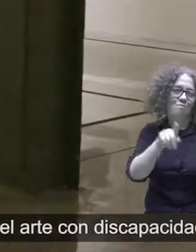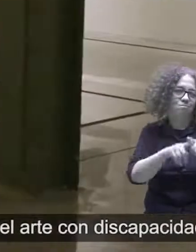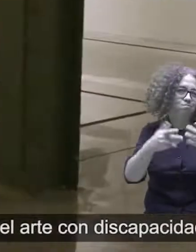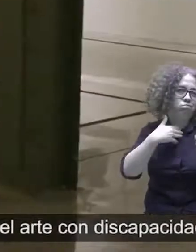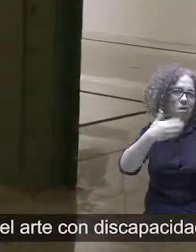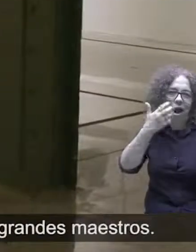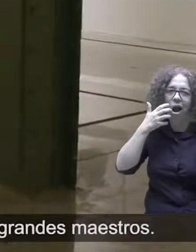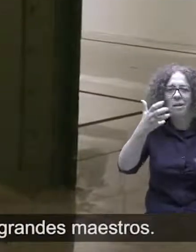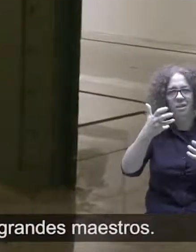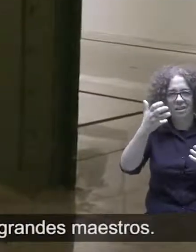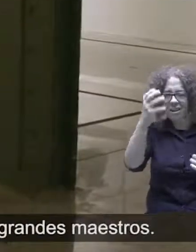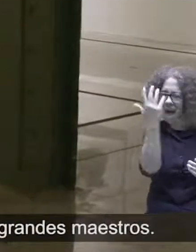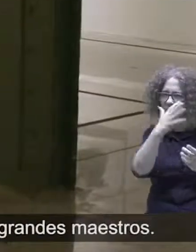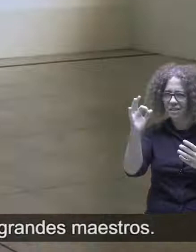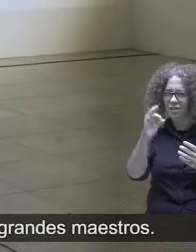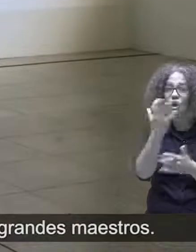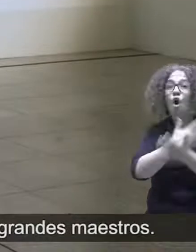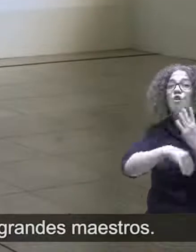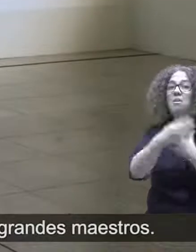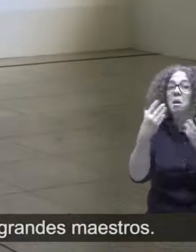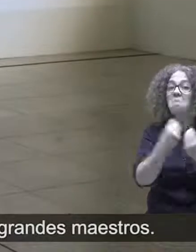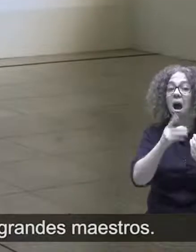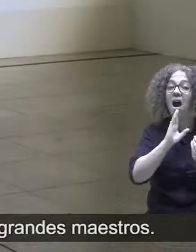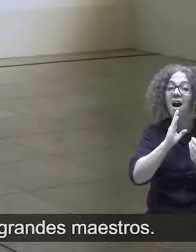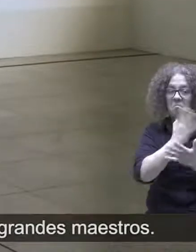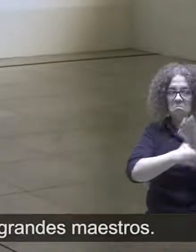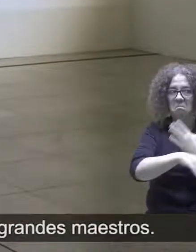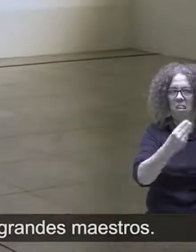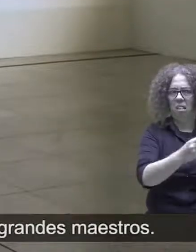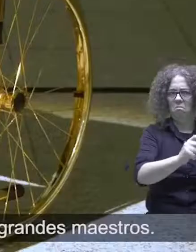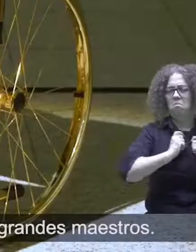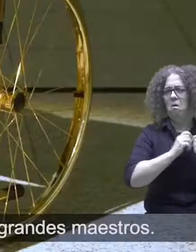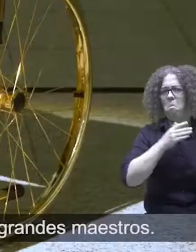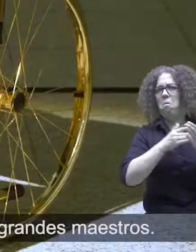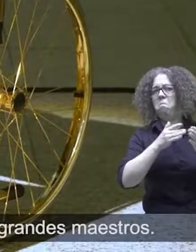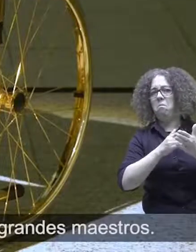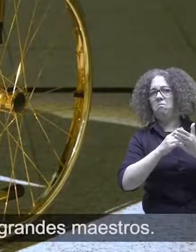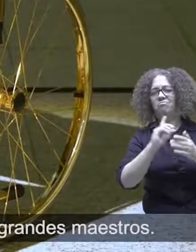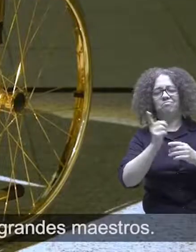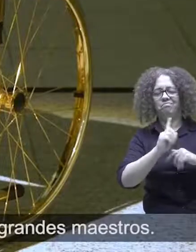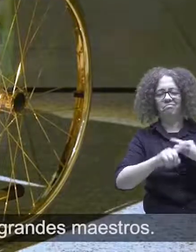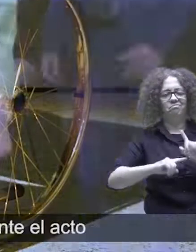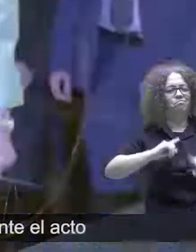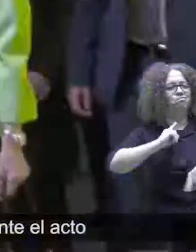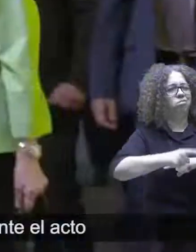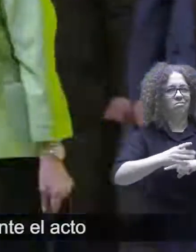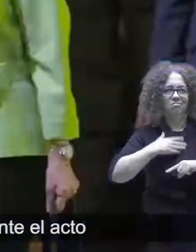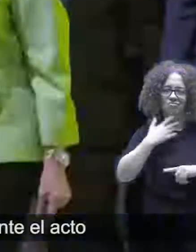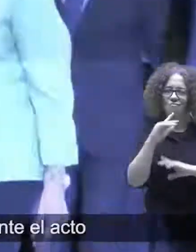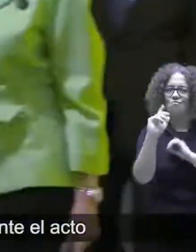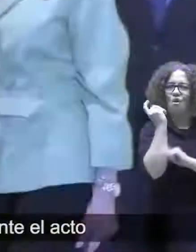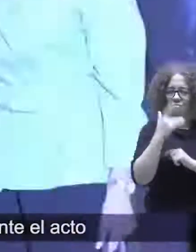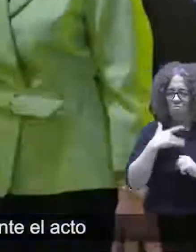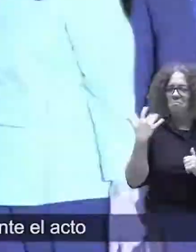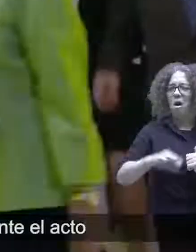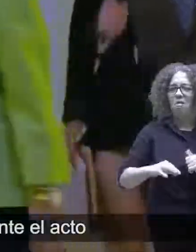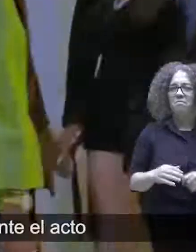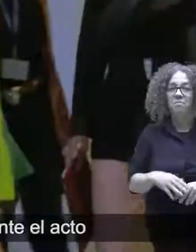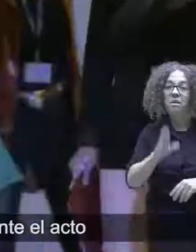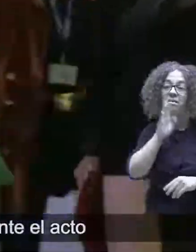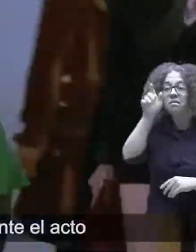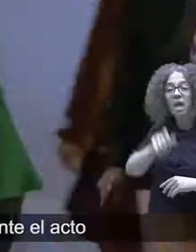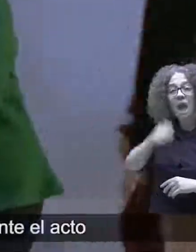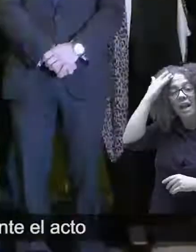con discapacidad, a los que la discapacidad no les impidió convertirse en grandes maestros. La reina Doña